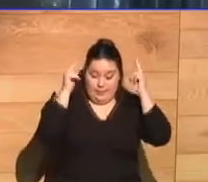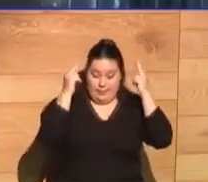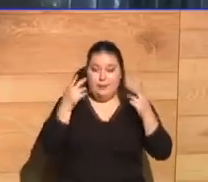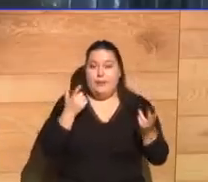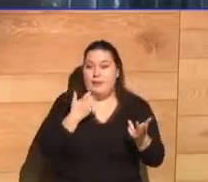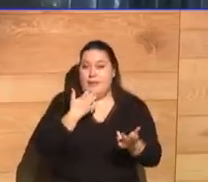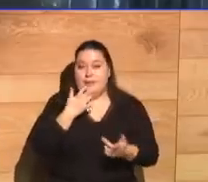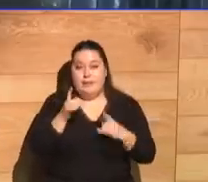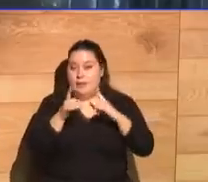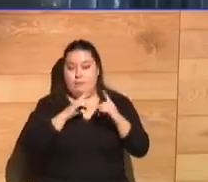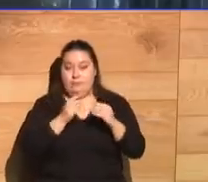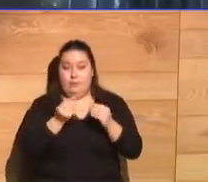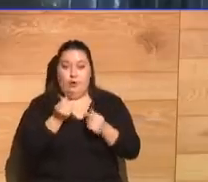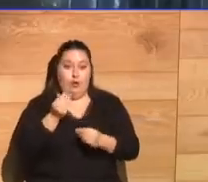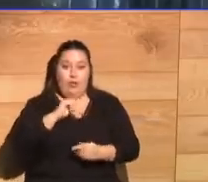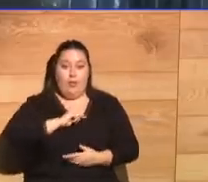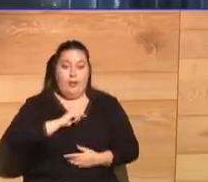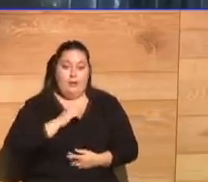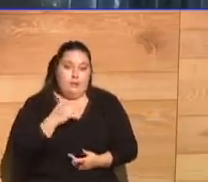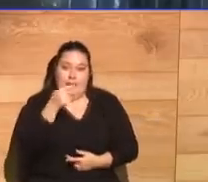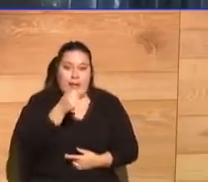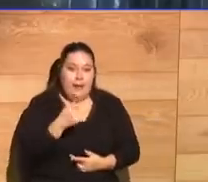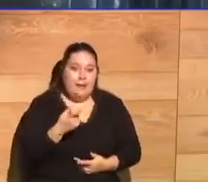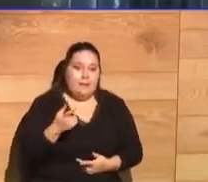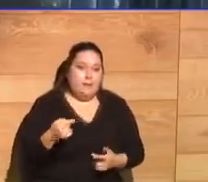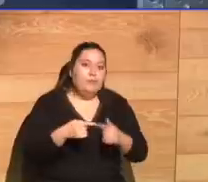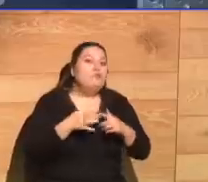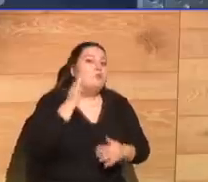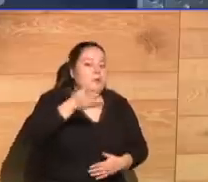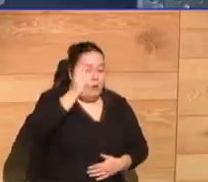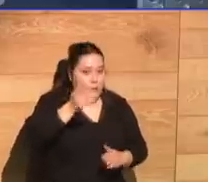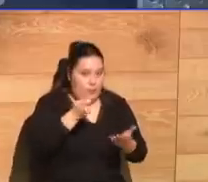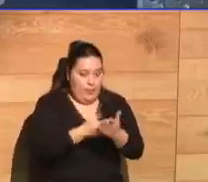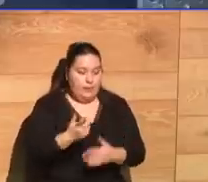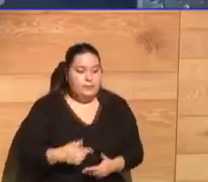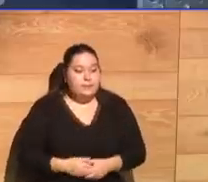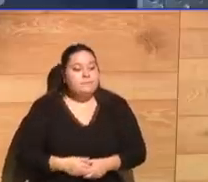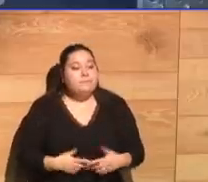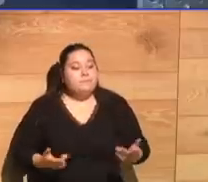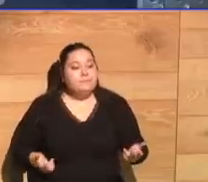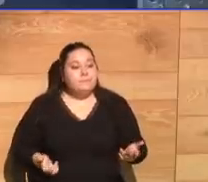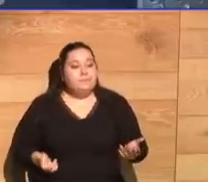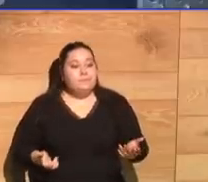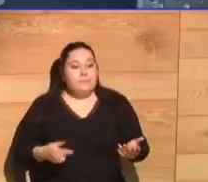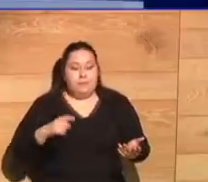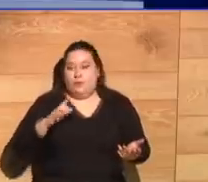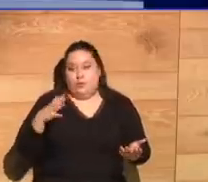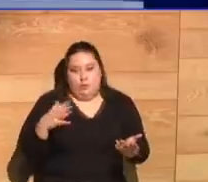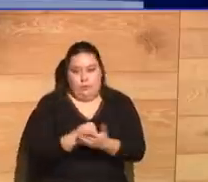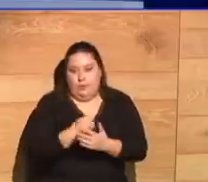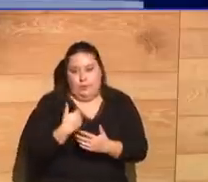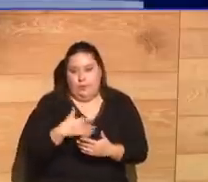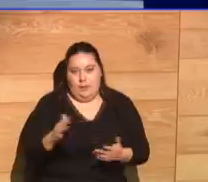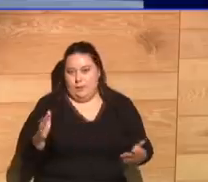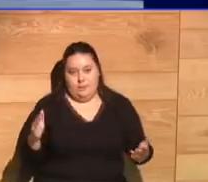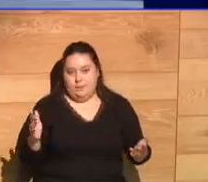el negative pickup lo va a recoger vuestra tía. Claro, y ahora ya no es una idea que vamos a hacer la peli de Superman. Ahora ya Superman con Marlon Brando. Ya